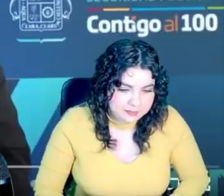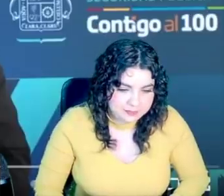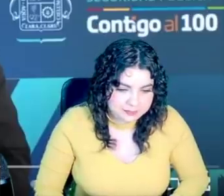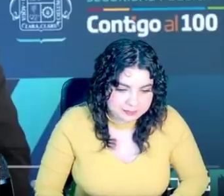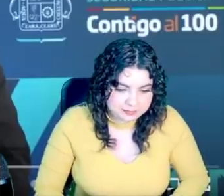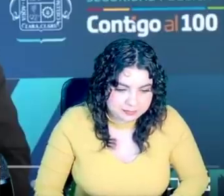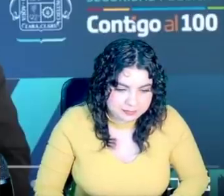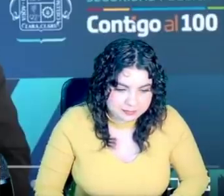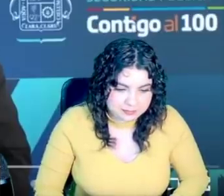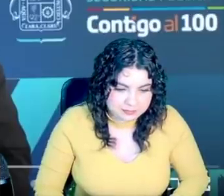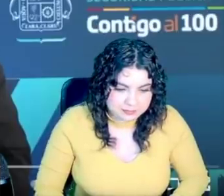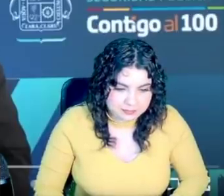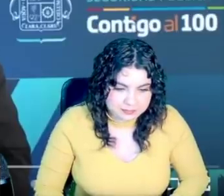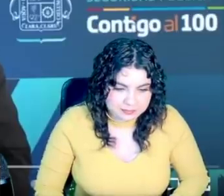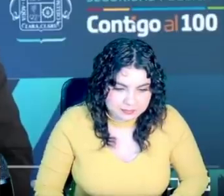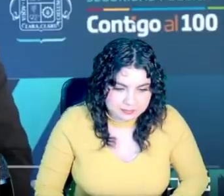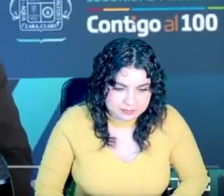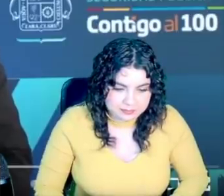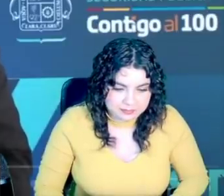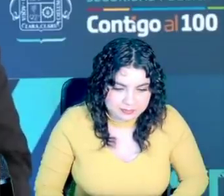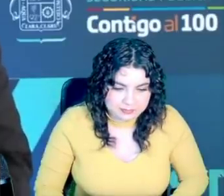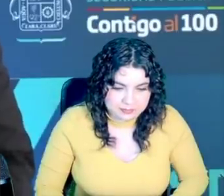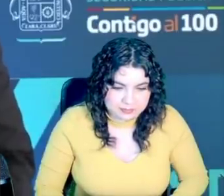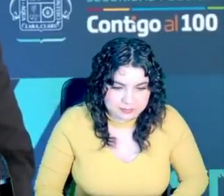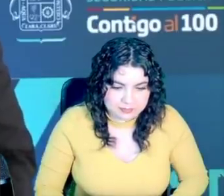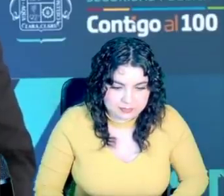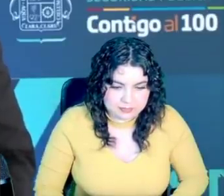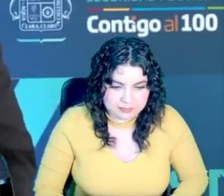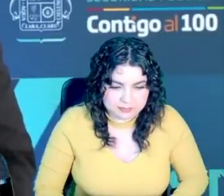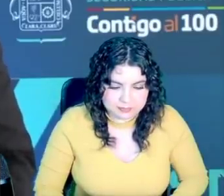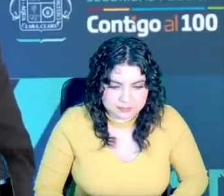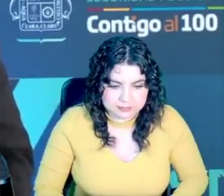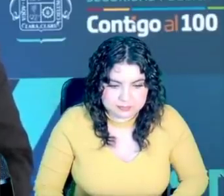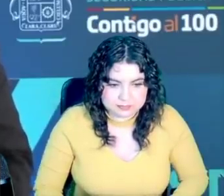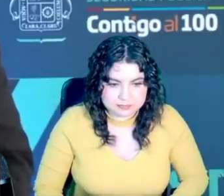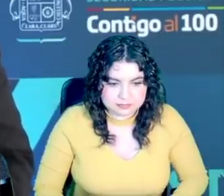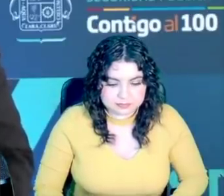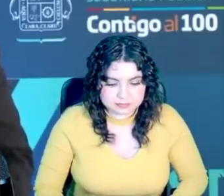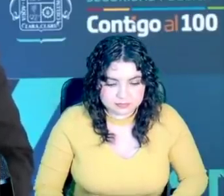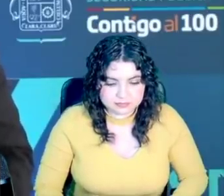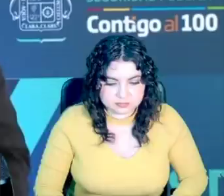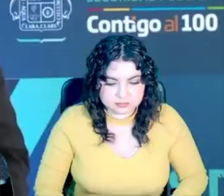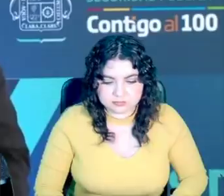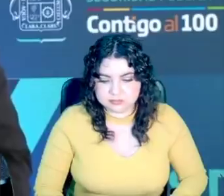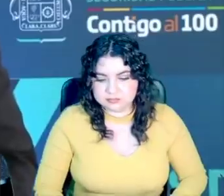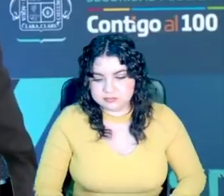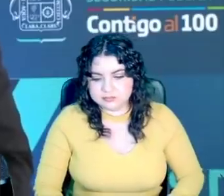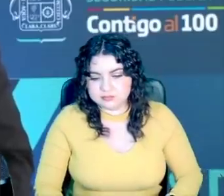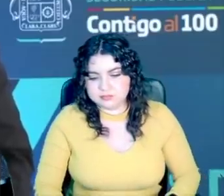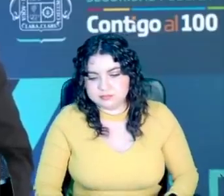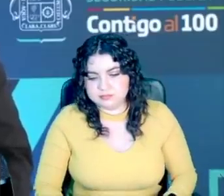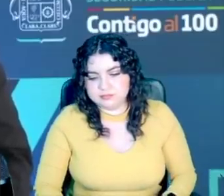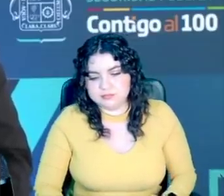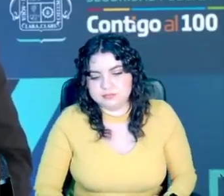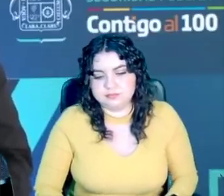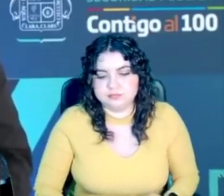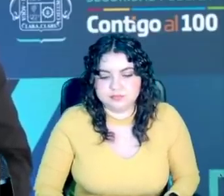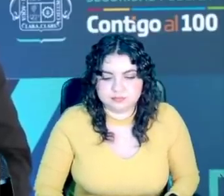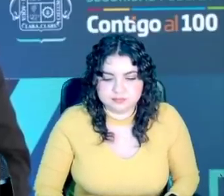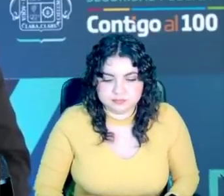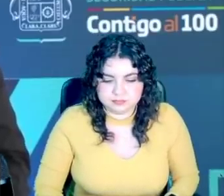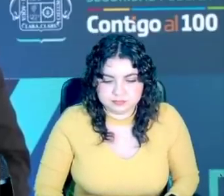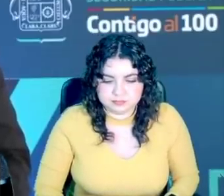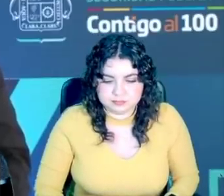él. Es prioritario para Aguascalientes y el motivo por lo que trabajamos todos los días para cumplir con la instrucción del señor